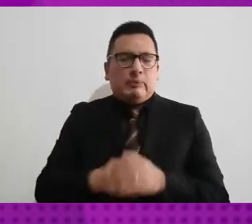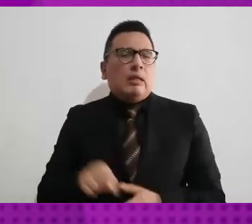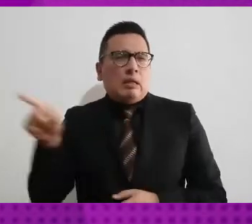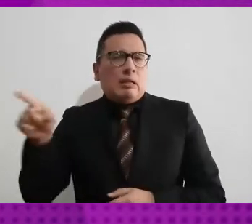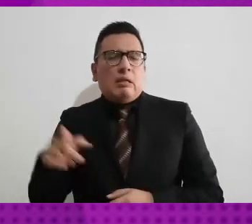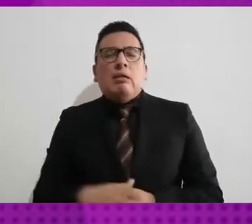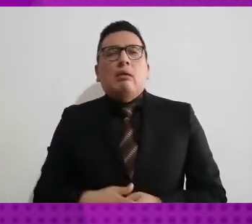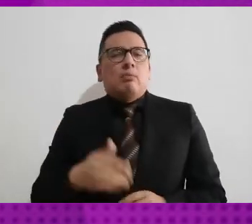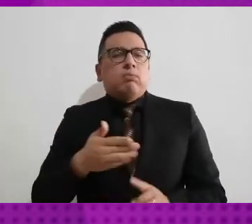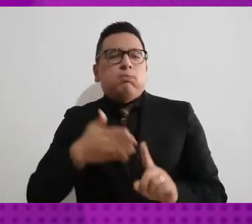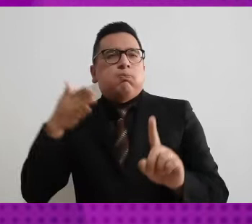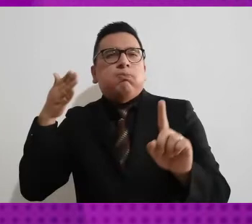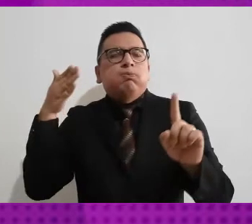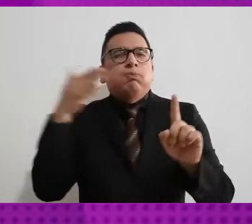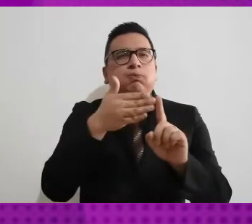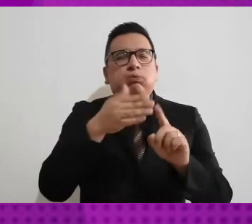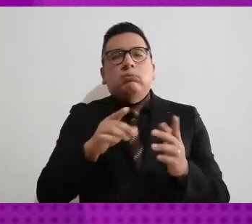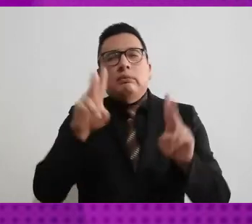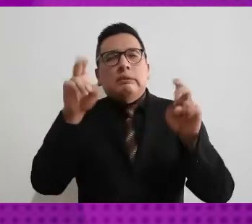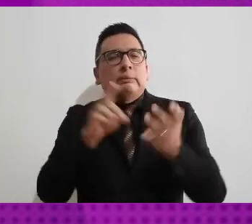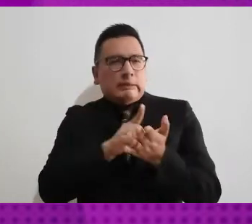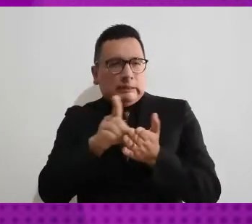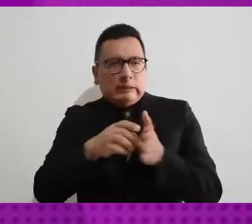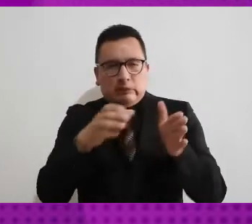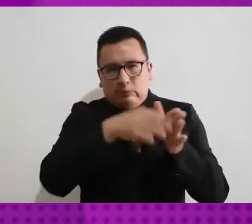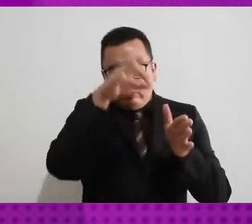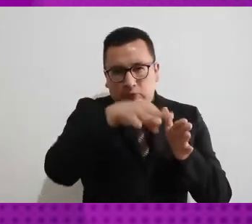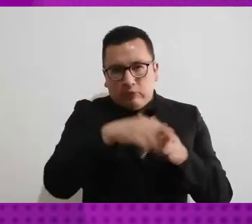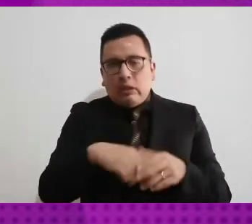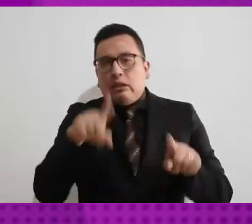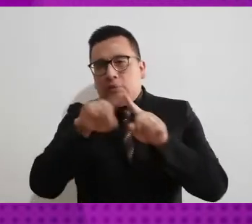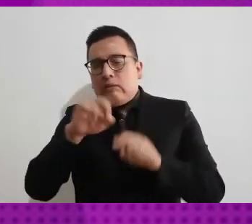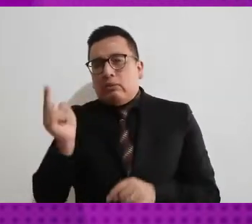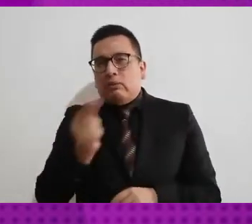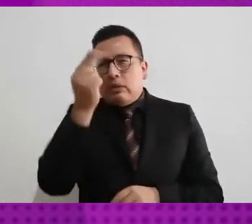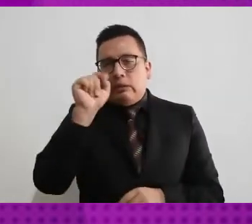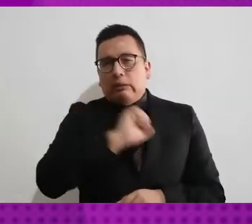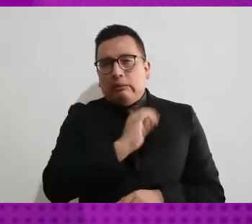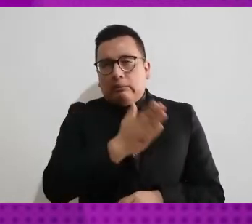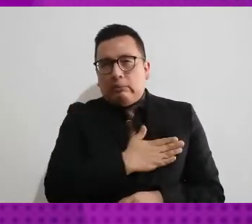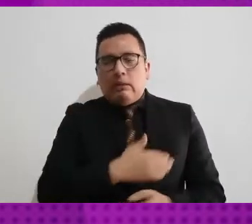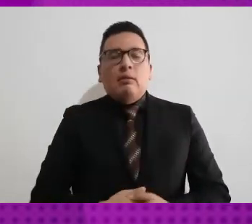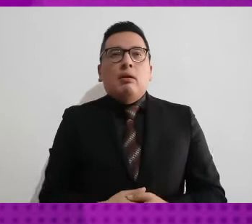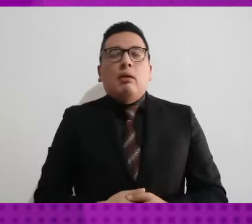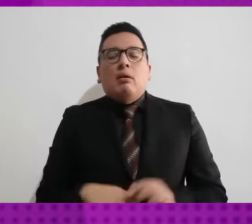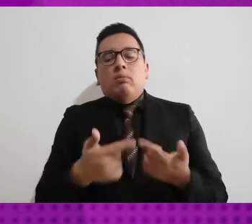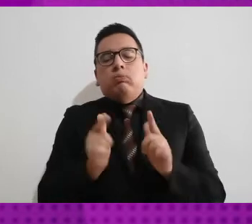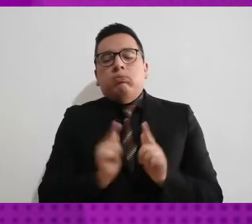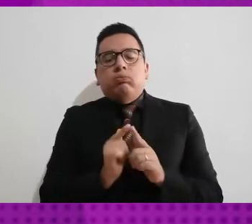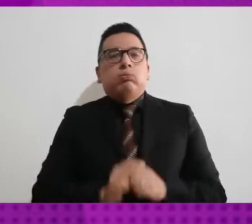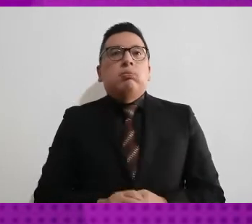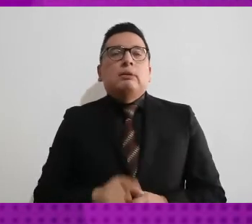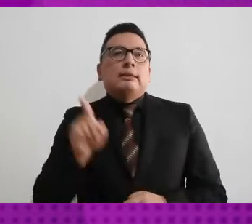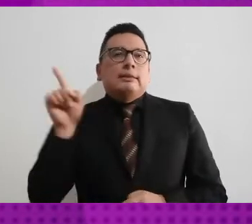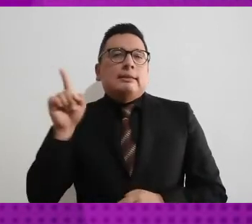por la Universidad Complutense de Madrid, también especialista en Derecho Constitucional y Ciencia Política por el Centro de Estudios